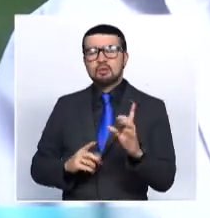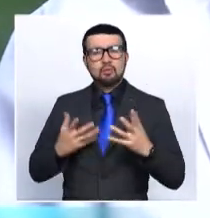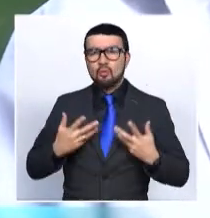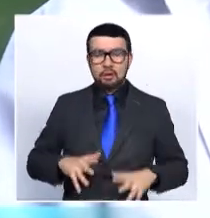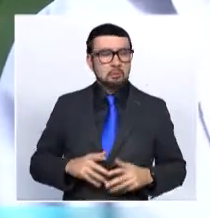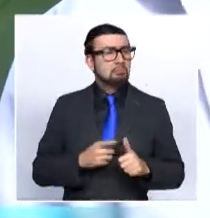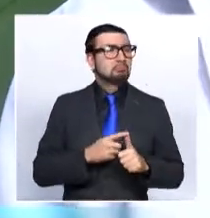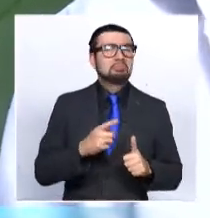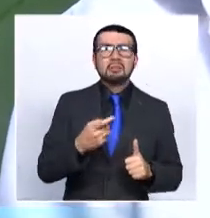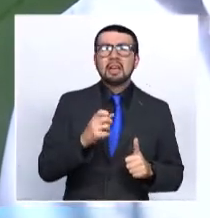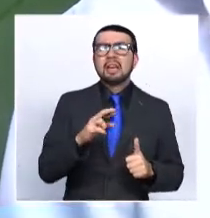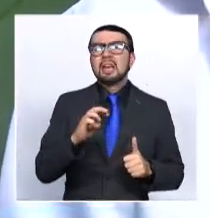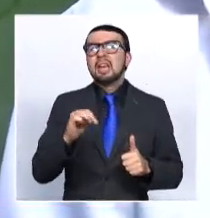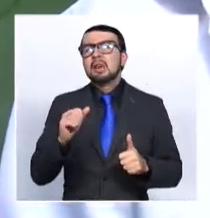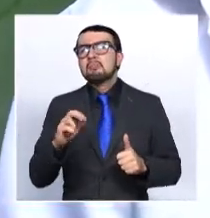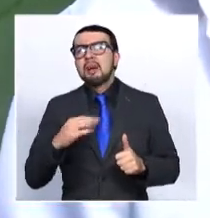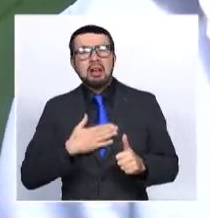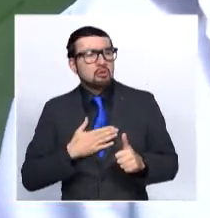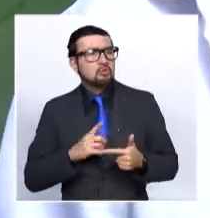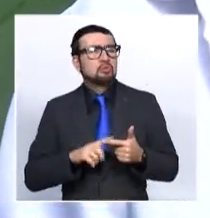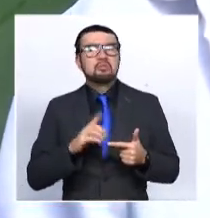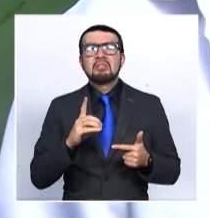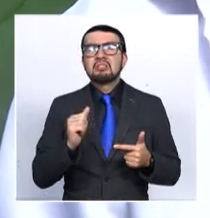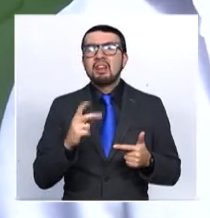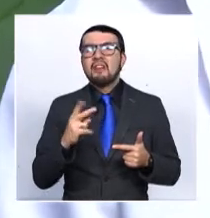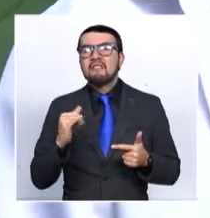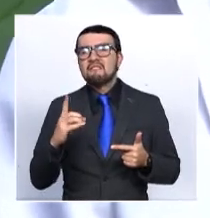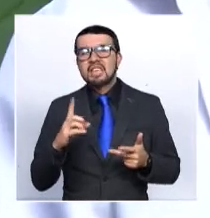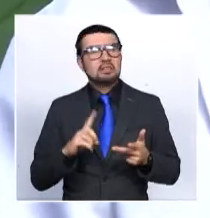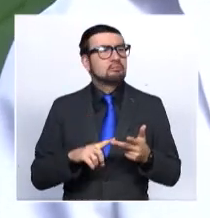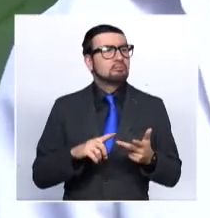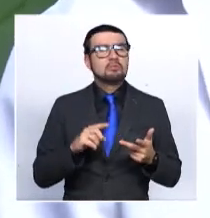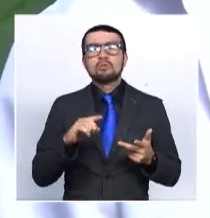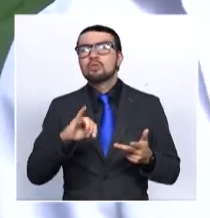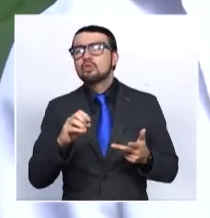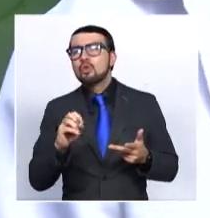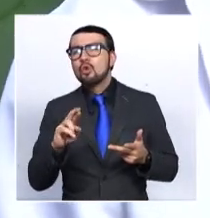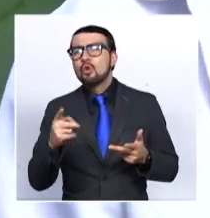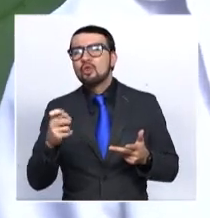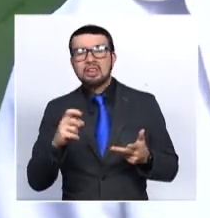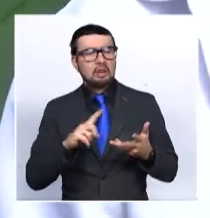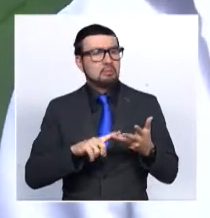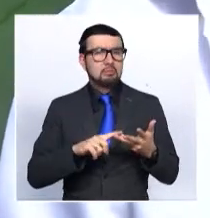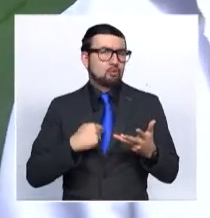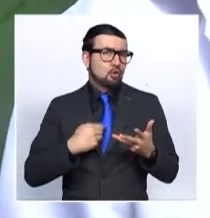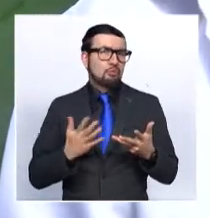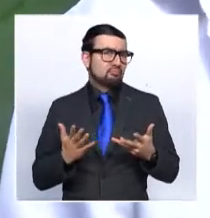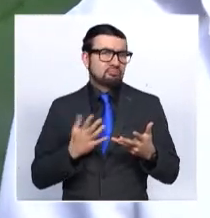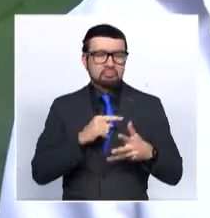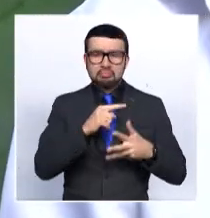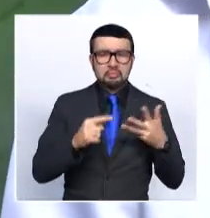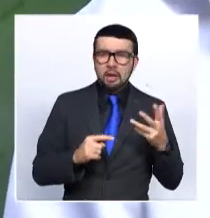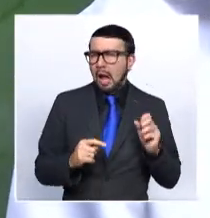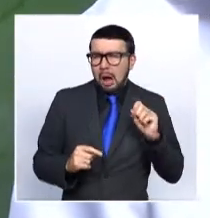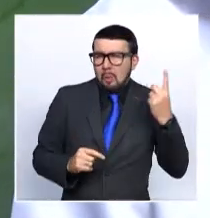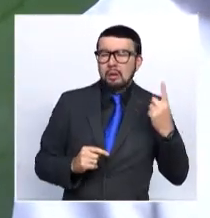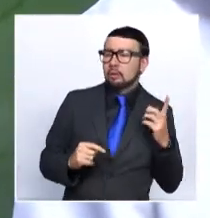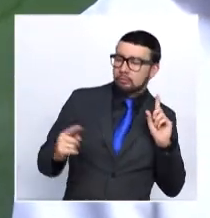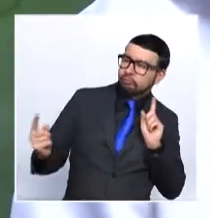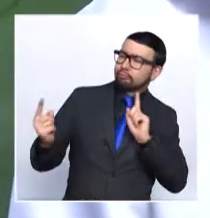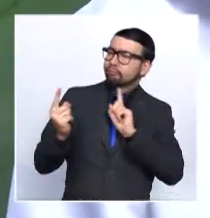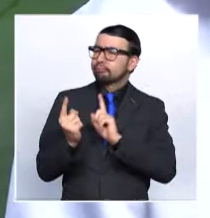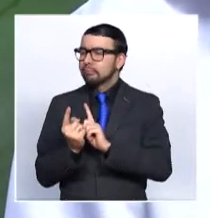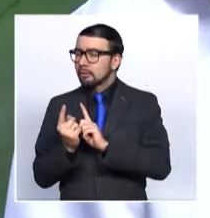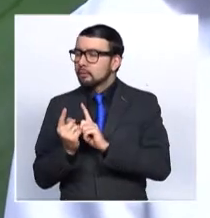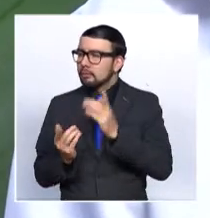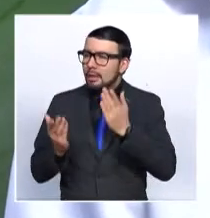Germán, está el doctor David Cubillos, está el doctor Jorge Enrique Rojas y estoy yo, ¿cierto? Y de ahí derivamos, de